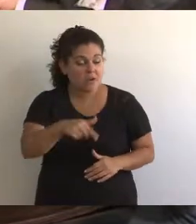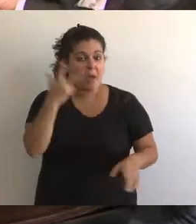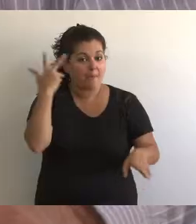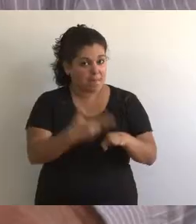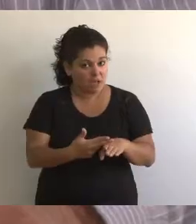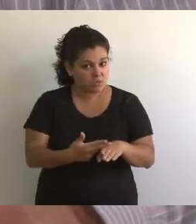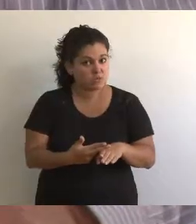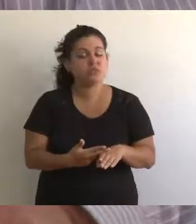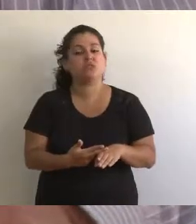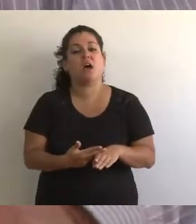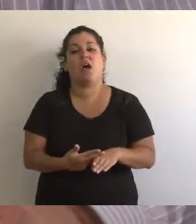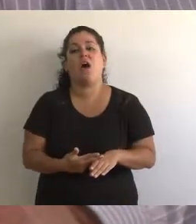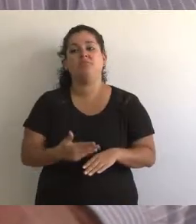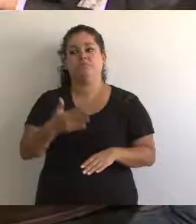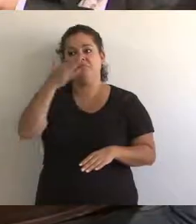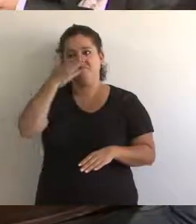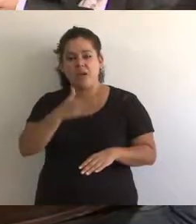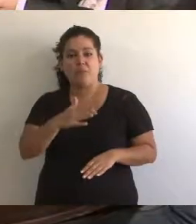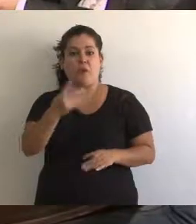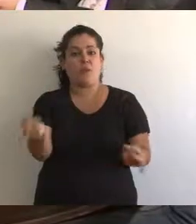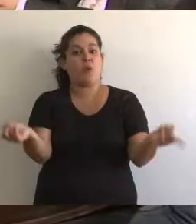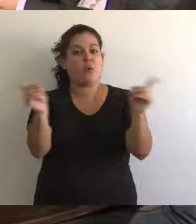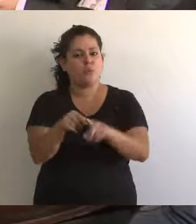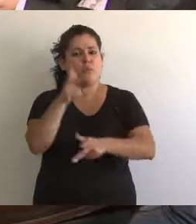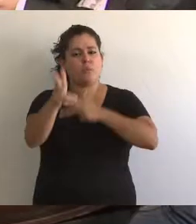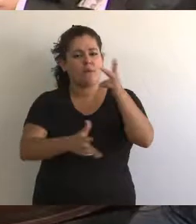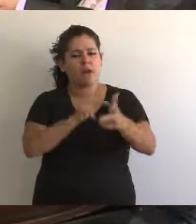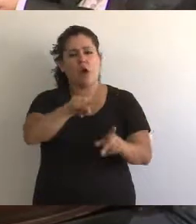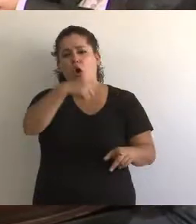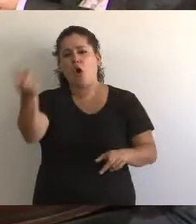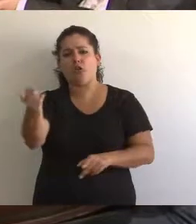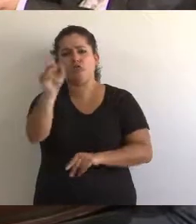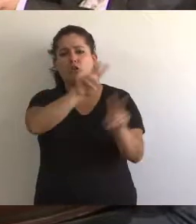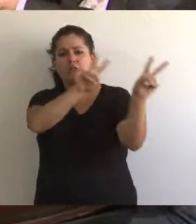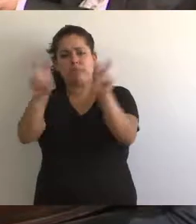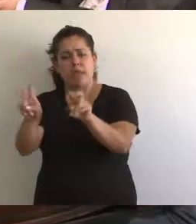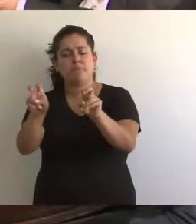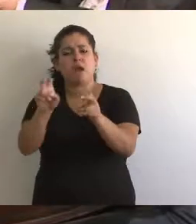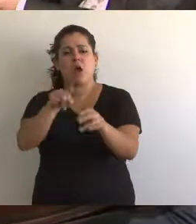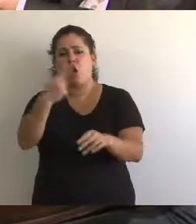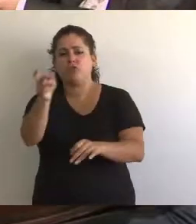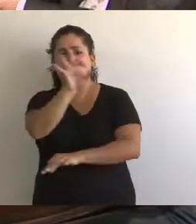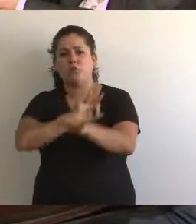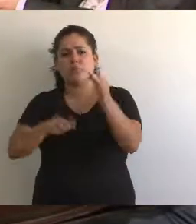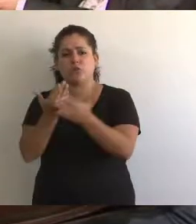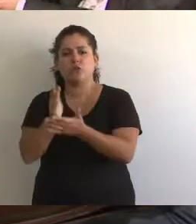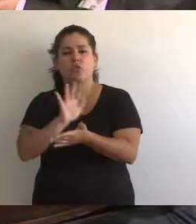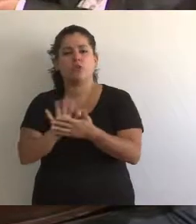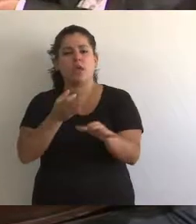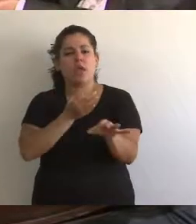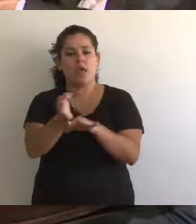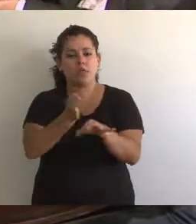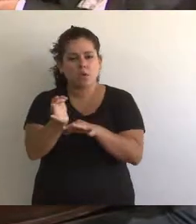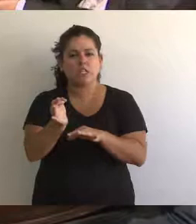en la primera pausa? Así tenemos que hacerlo. Enseguida volvemos y hablamos de otro tema, de otro proyecto.